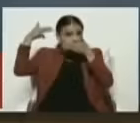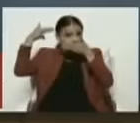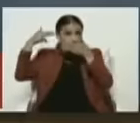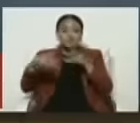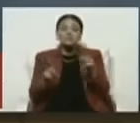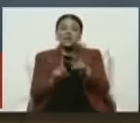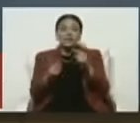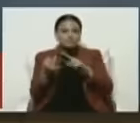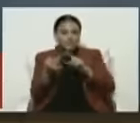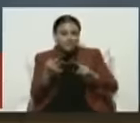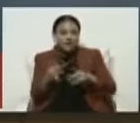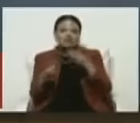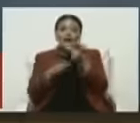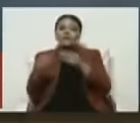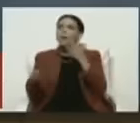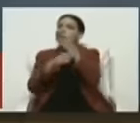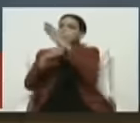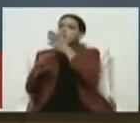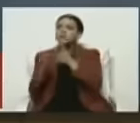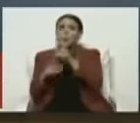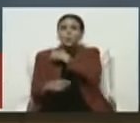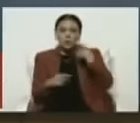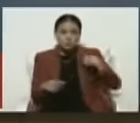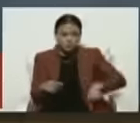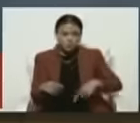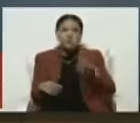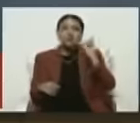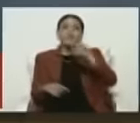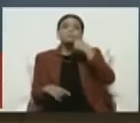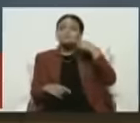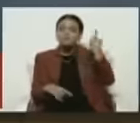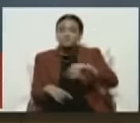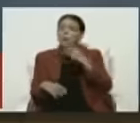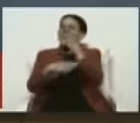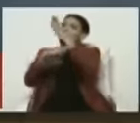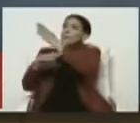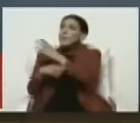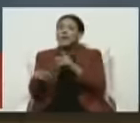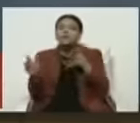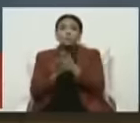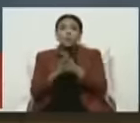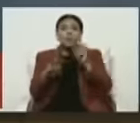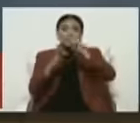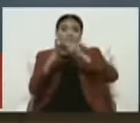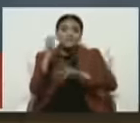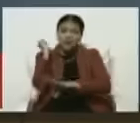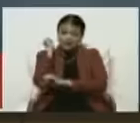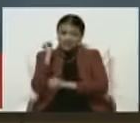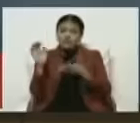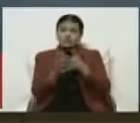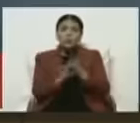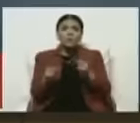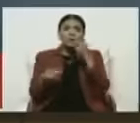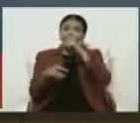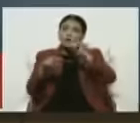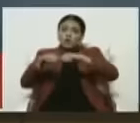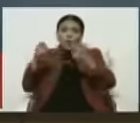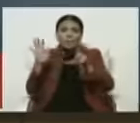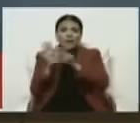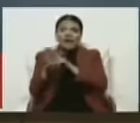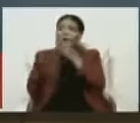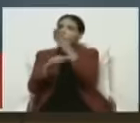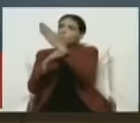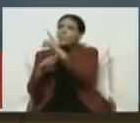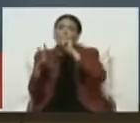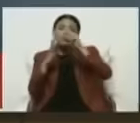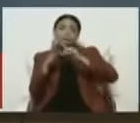Rusia, traspasó Rusia y llegó a Bielorrusia, Pakistán y bueno, ya está en Washington DC. Ya usted camina